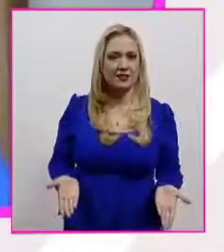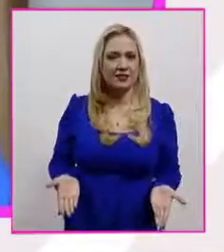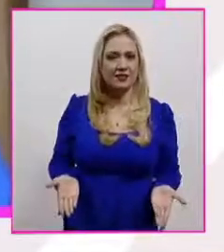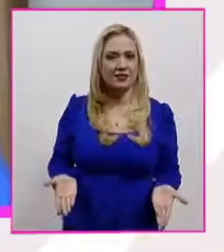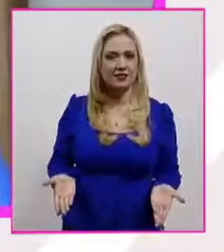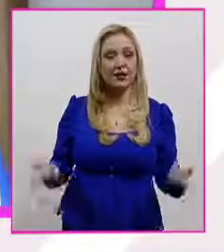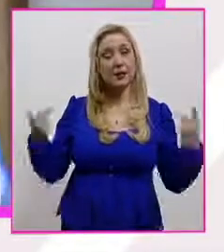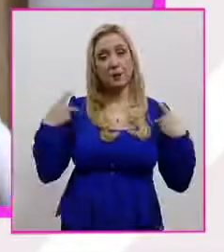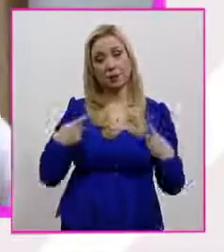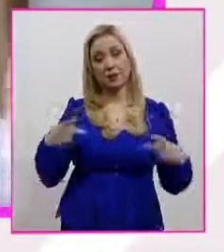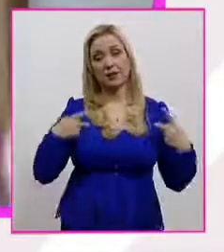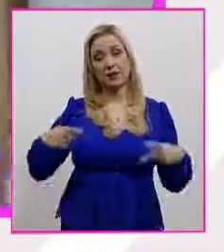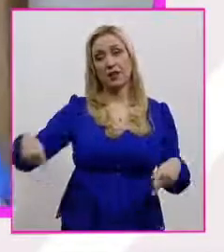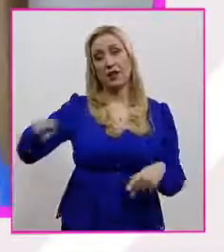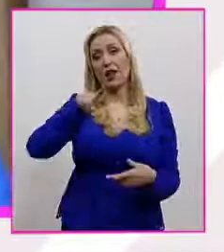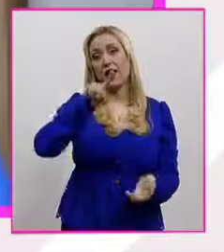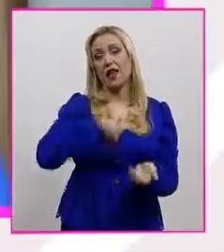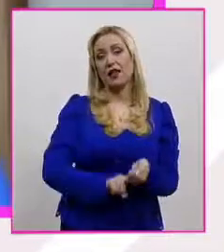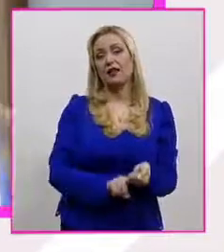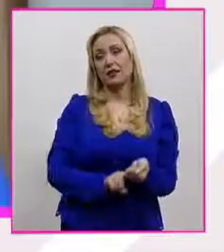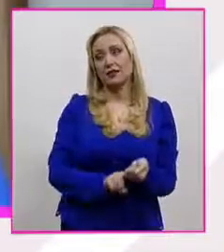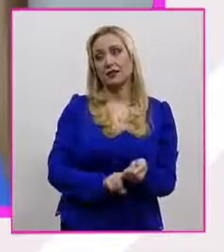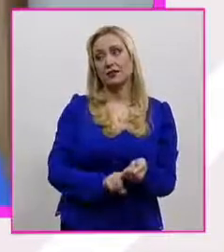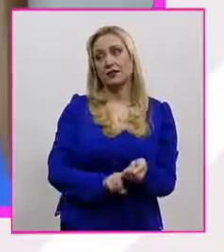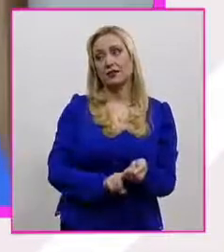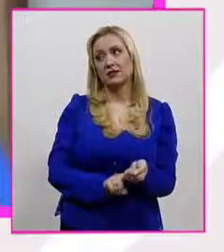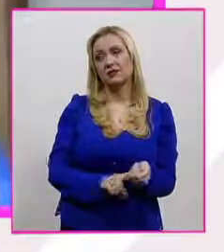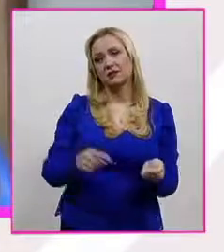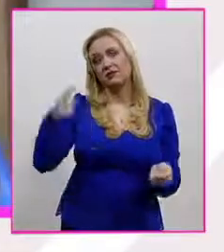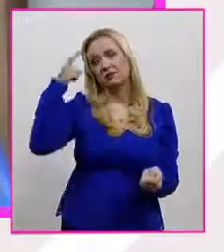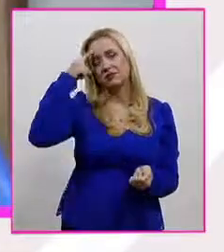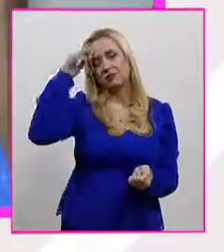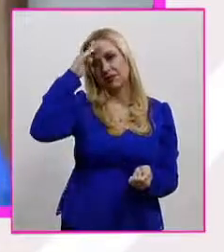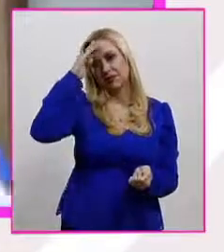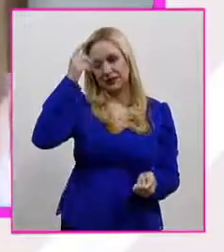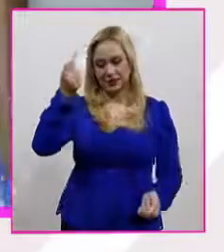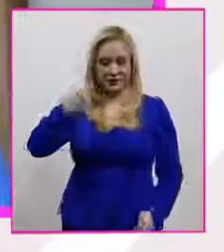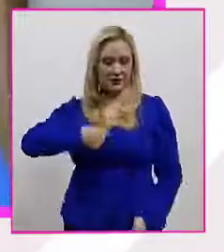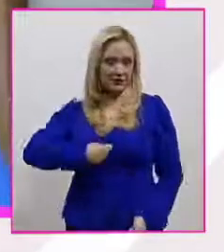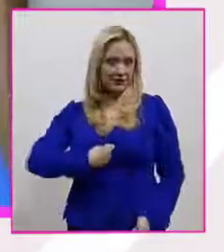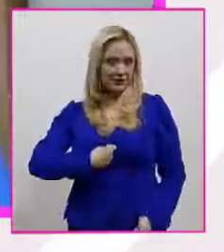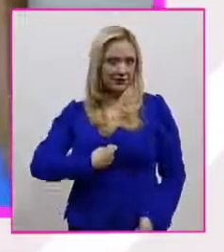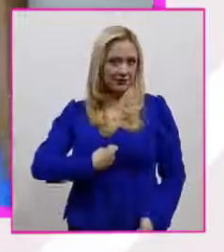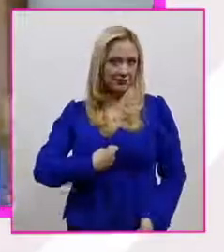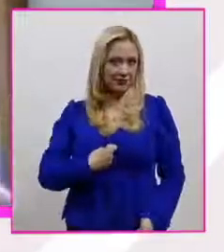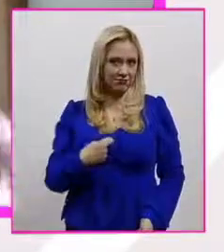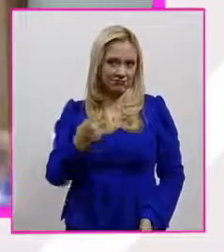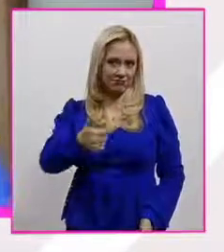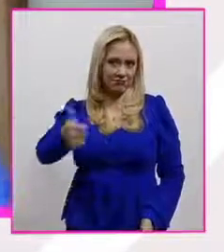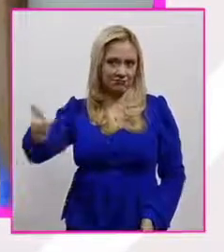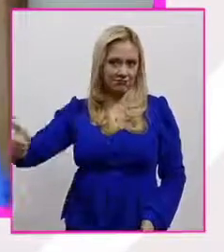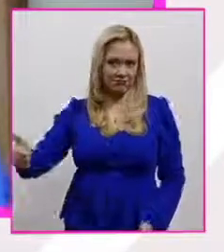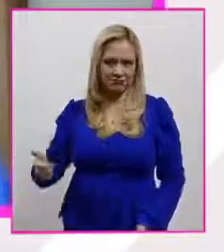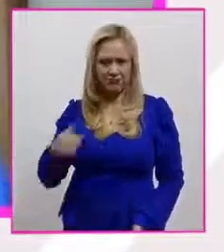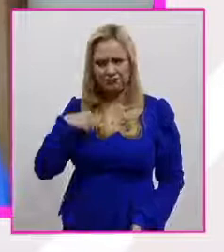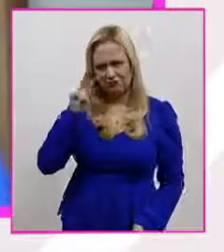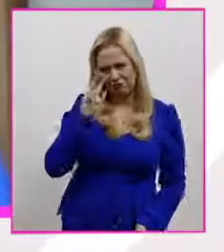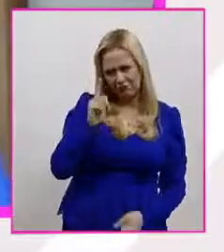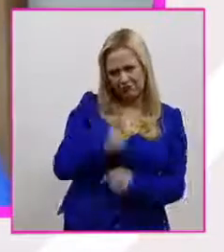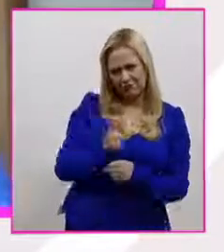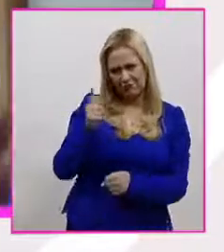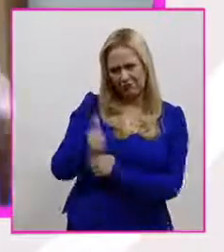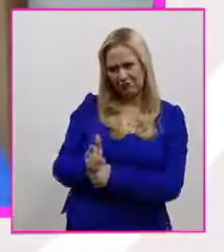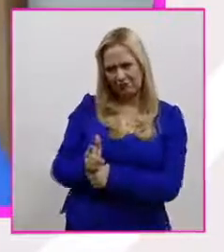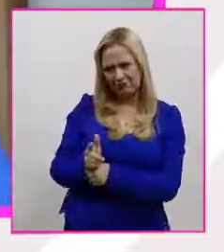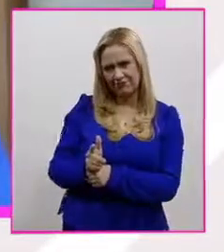las personas cargamos ya de por sí sesgos sobre nuestra percepción. Algo que hemos detectado, por ejemplo, en el caso mexicano existen las dos mediciones,